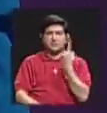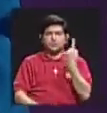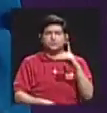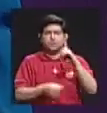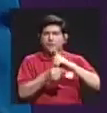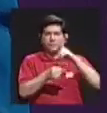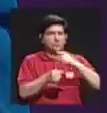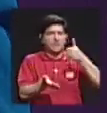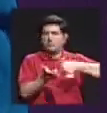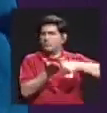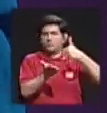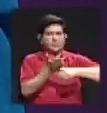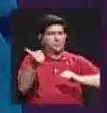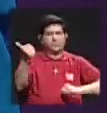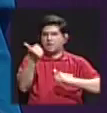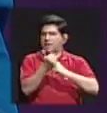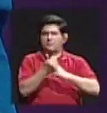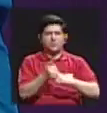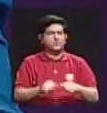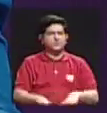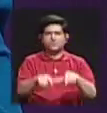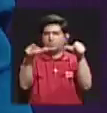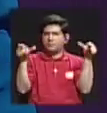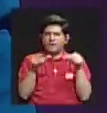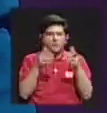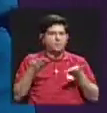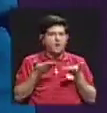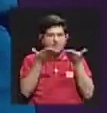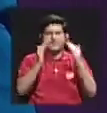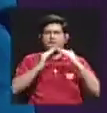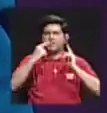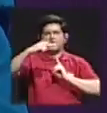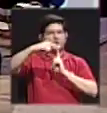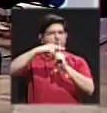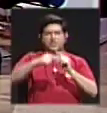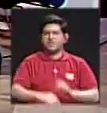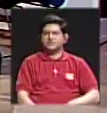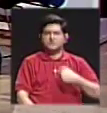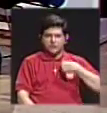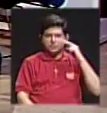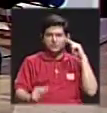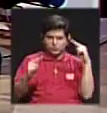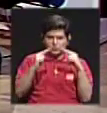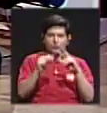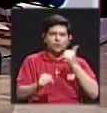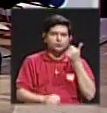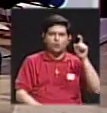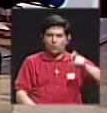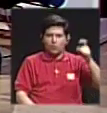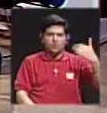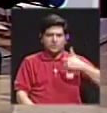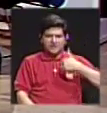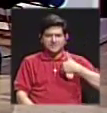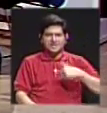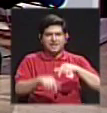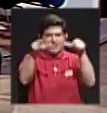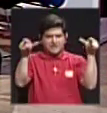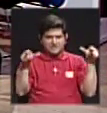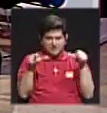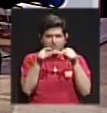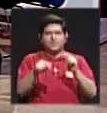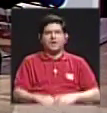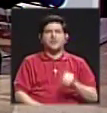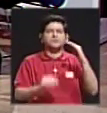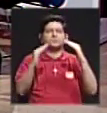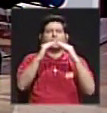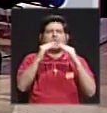diputada que no vota a favor ningún terreno que se dé para un templo, porque yo conozco las otras necesidades que hay de terrenos para hacer